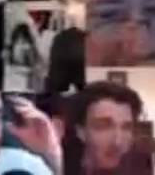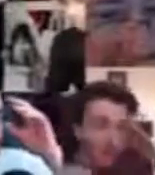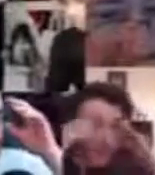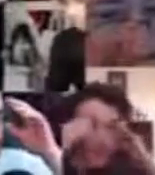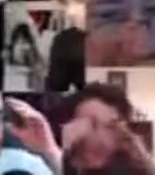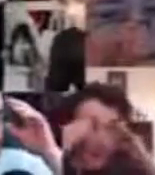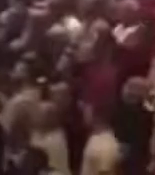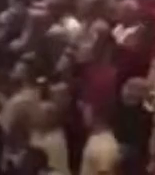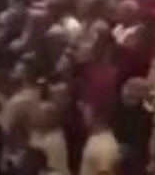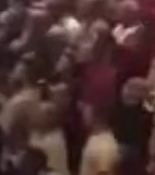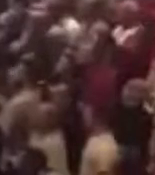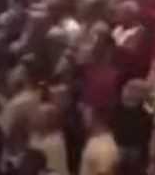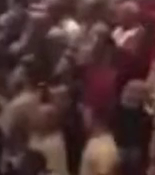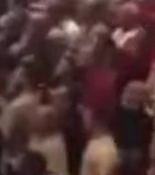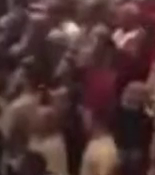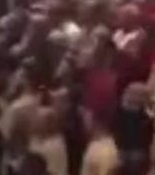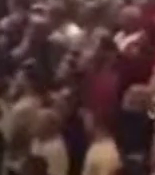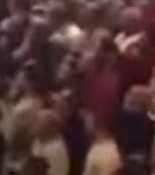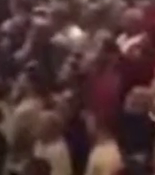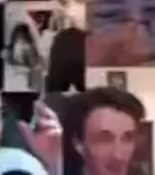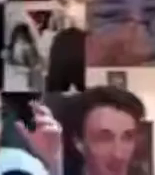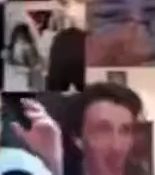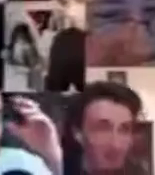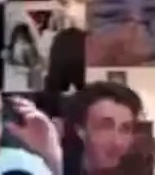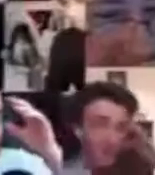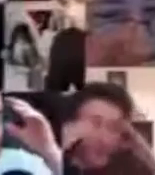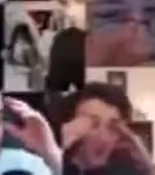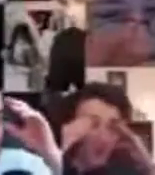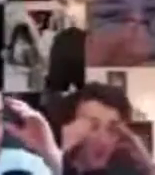deuda. Todo el que vive en Puerto Rico sabe